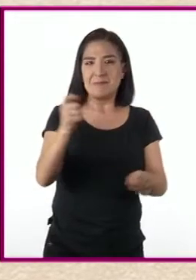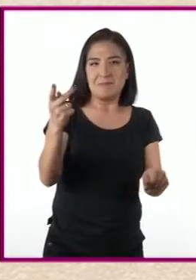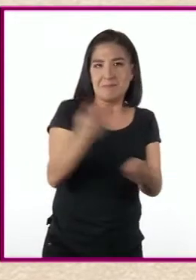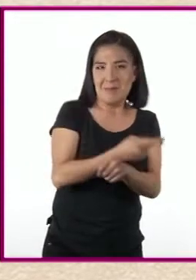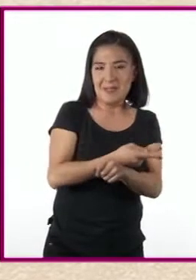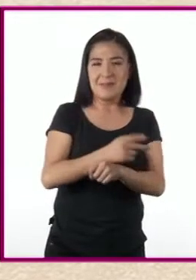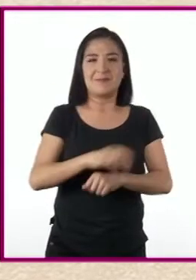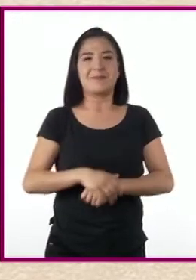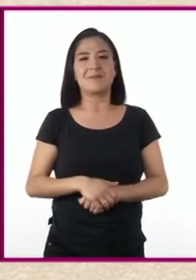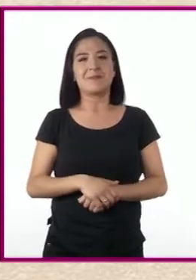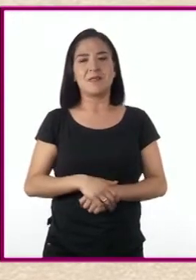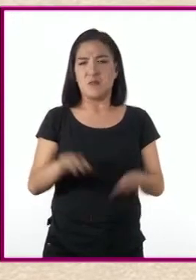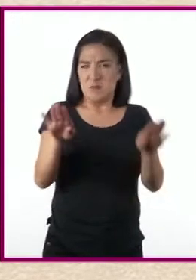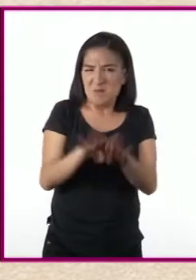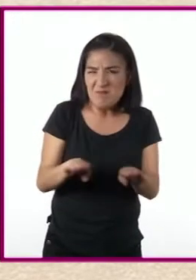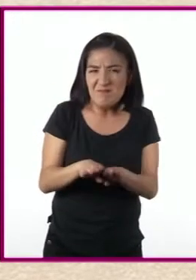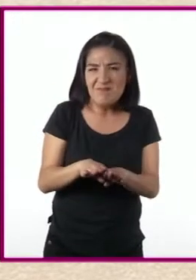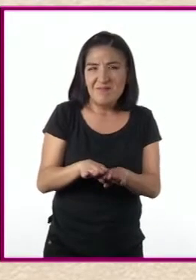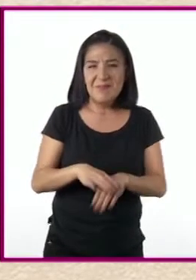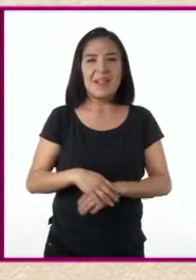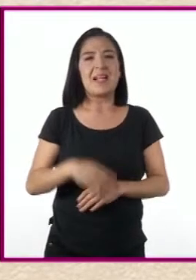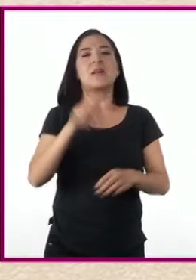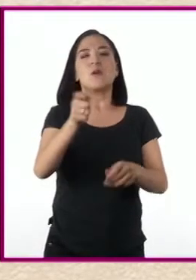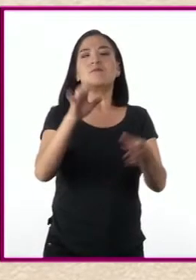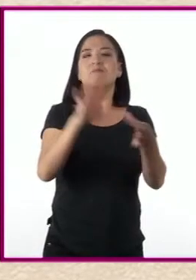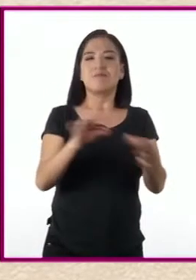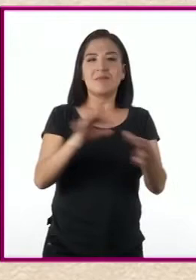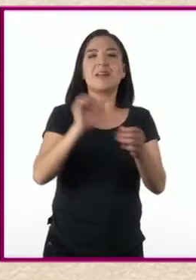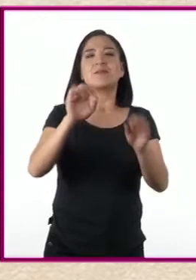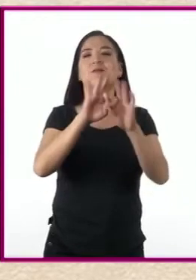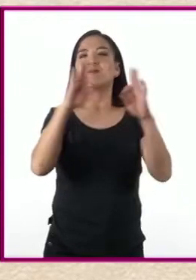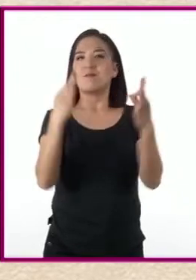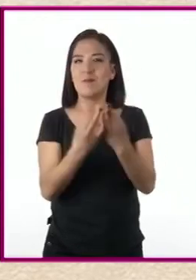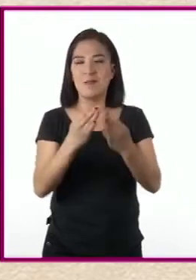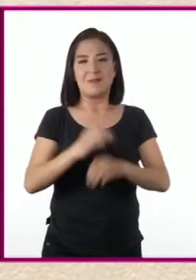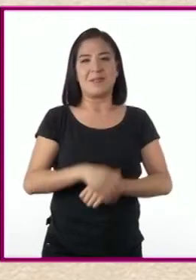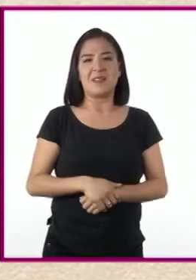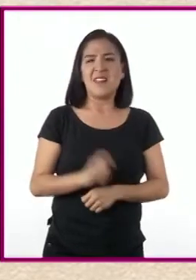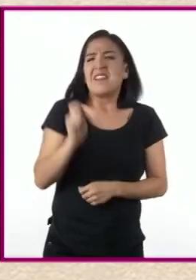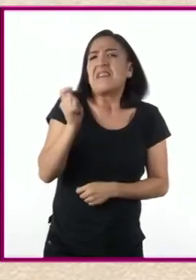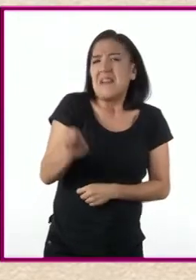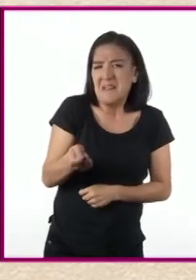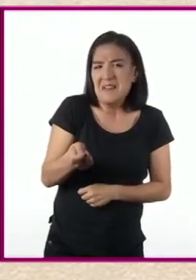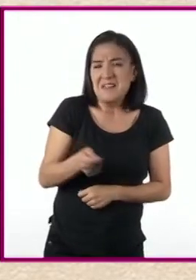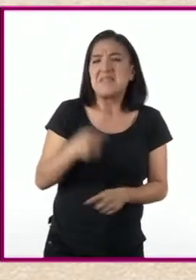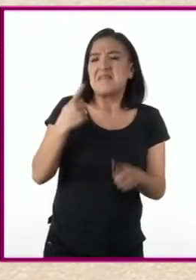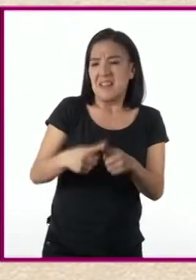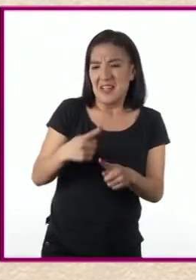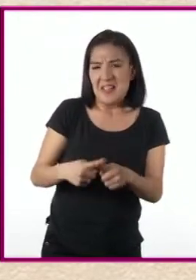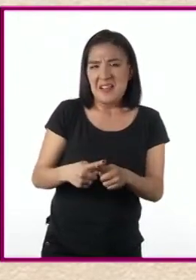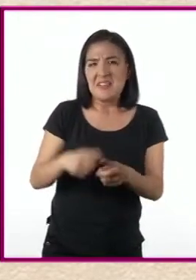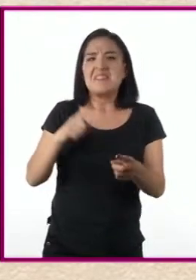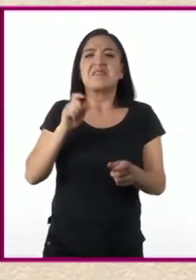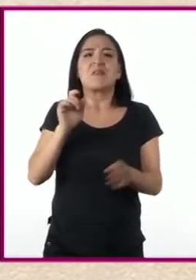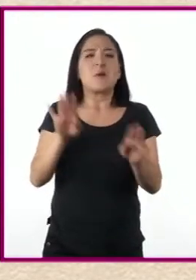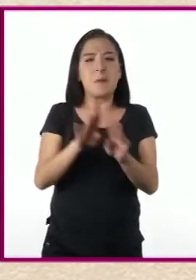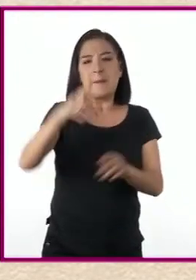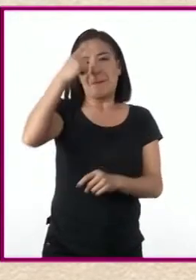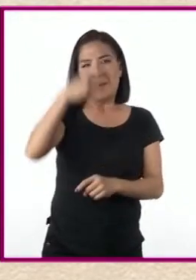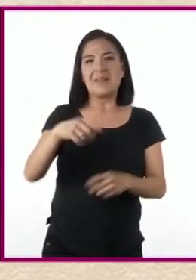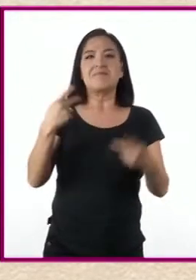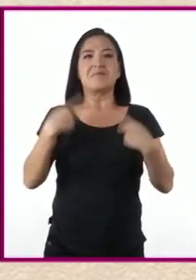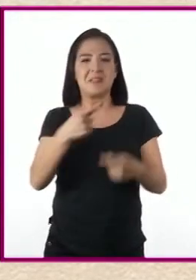sucesos. ¿Cómo? Dice la manera o la forma. ¿Quién? ¿Quiénes? Para saber